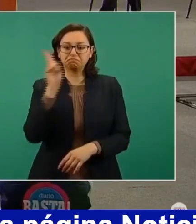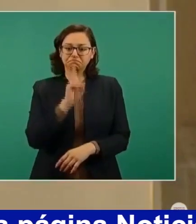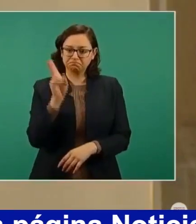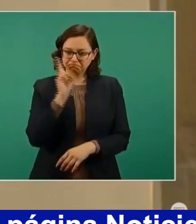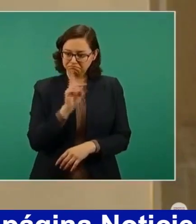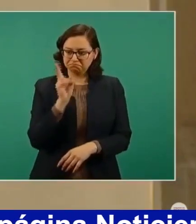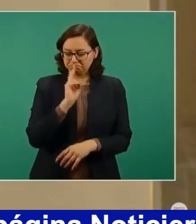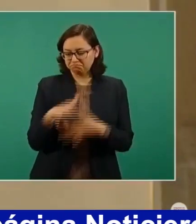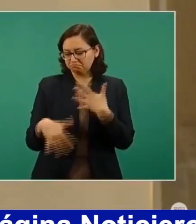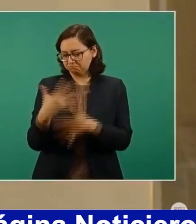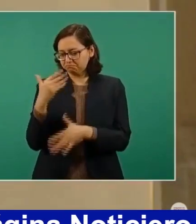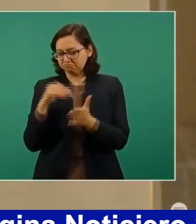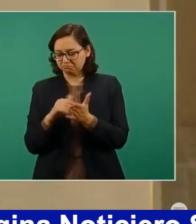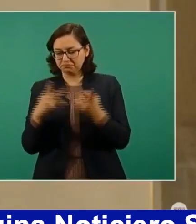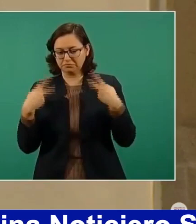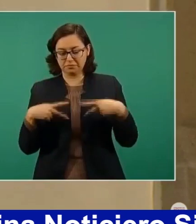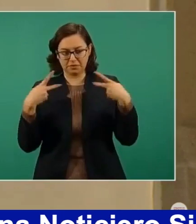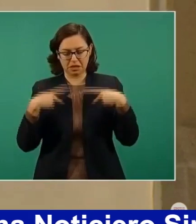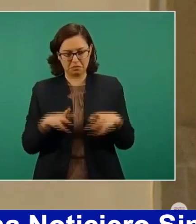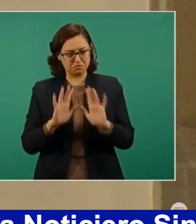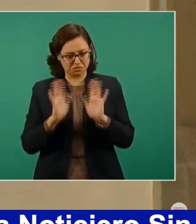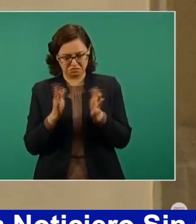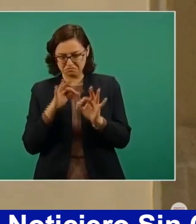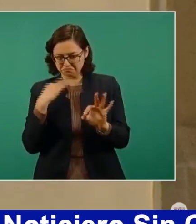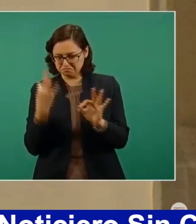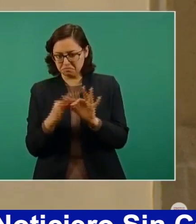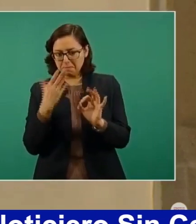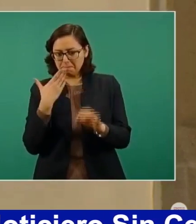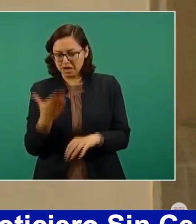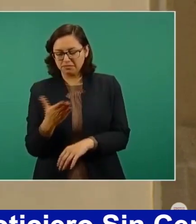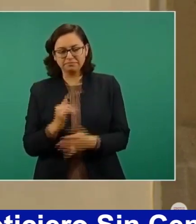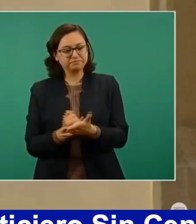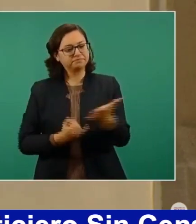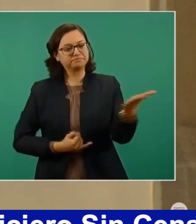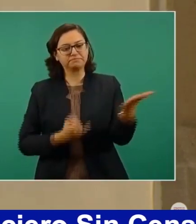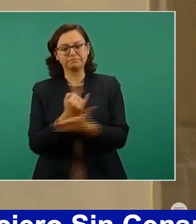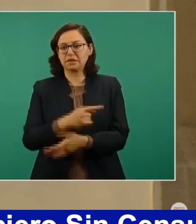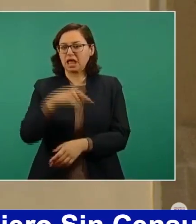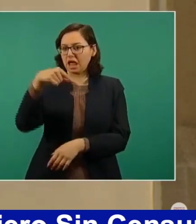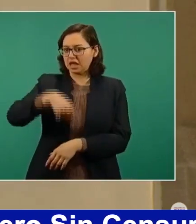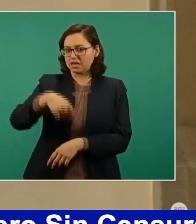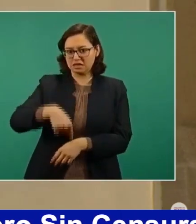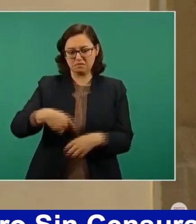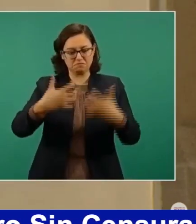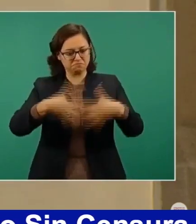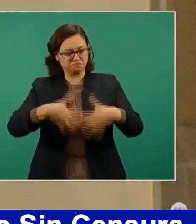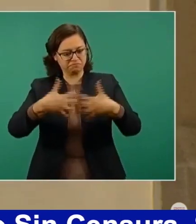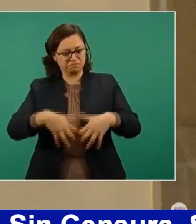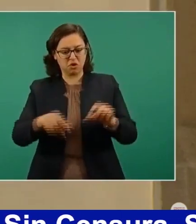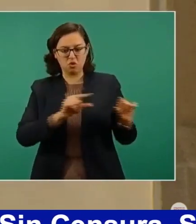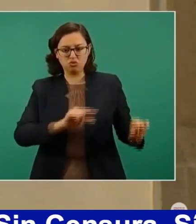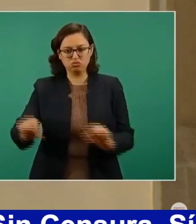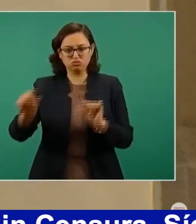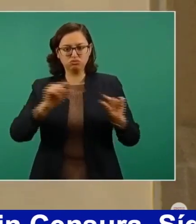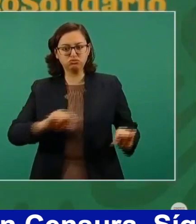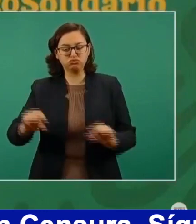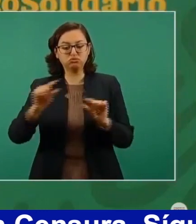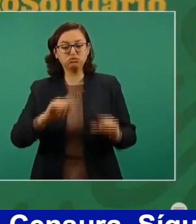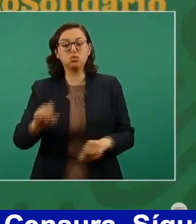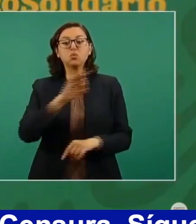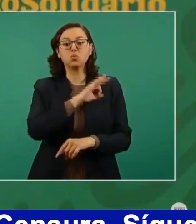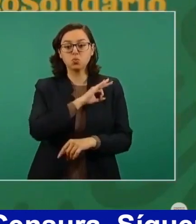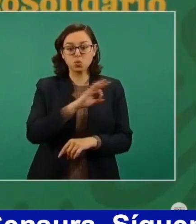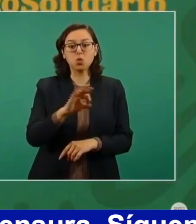Posteriormente se llegó al acuerdo de que en México se envasara y fuera el proceso final, porque tenemos que hacerlo. México tiene